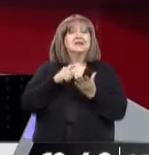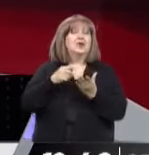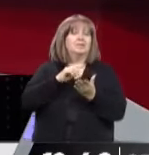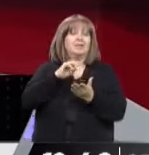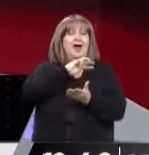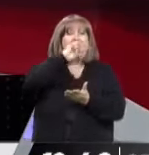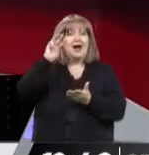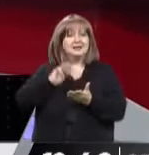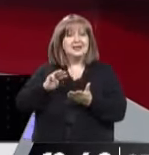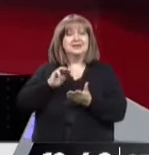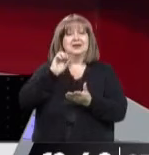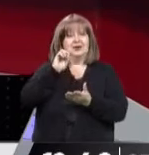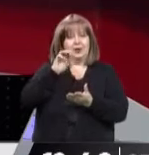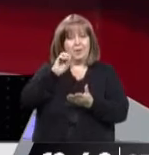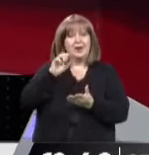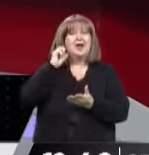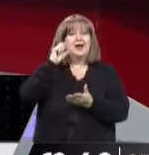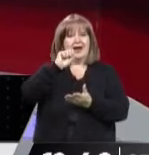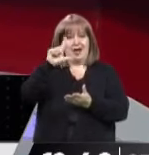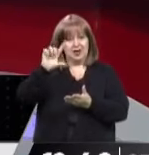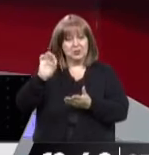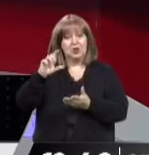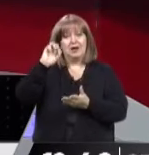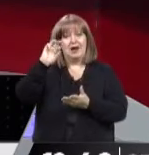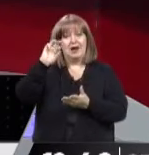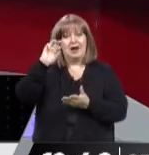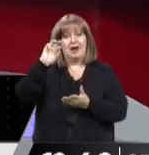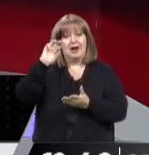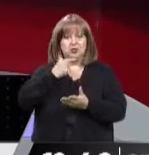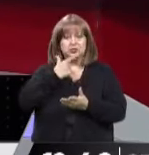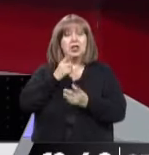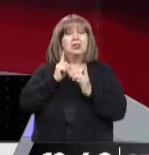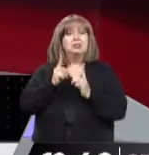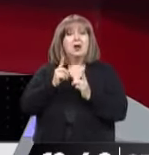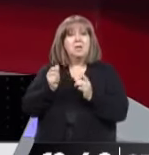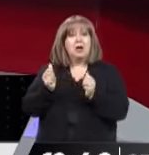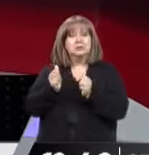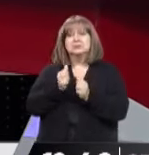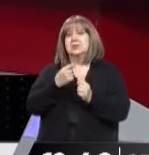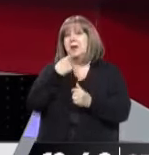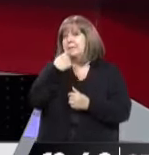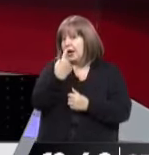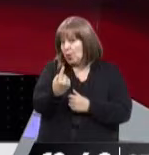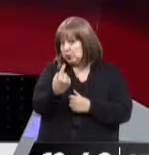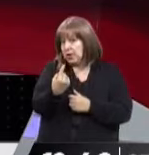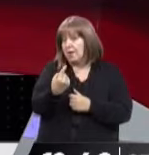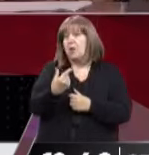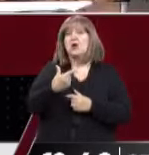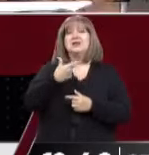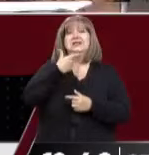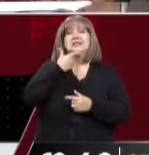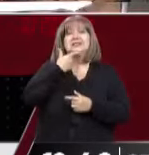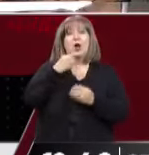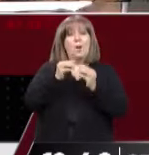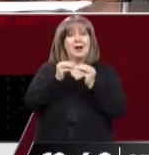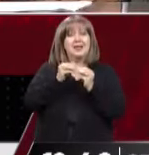lo que tiene que contar o mejor dicho está la palabra de el gobierno de la provincia también está aquí con nosotros y vamos directamente a Silvia Santos que está